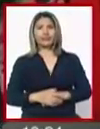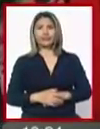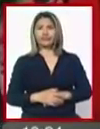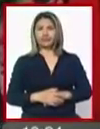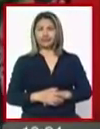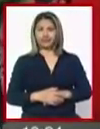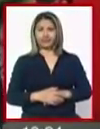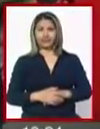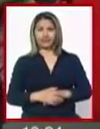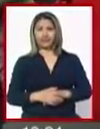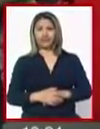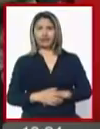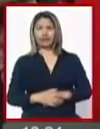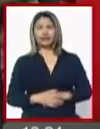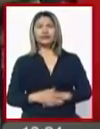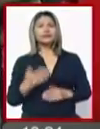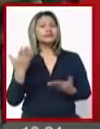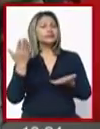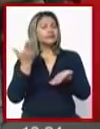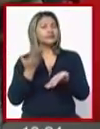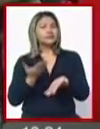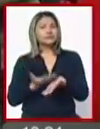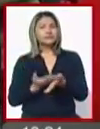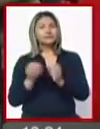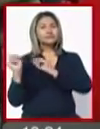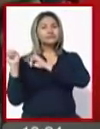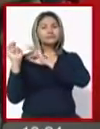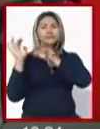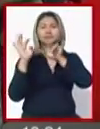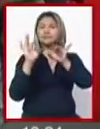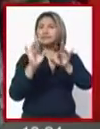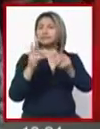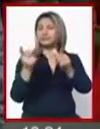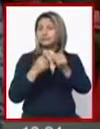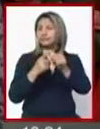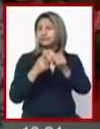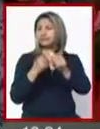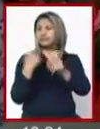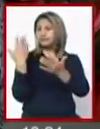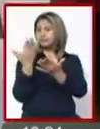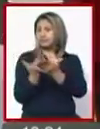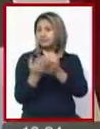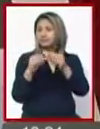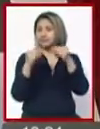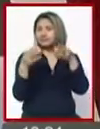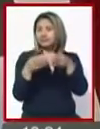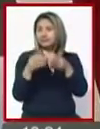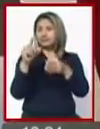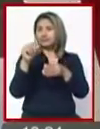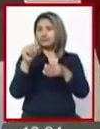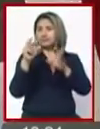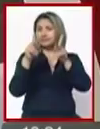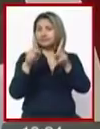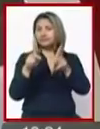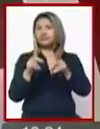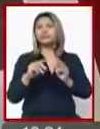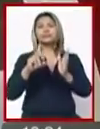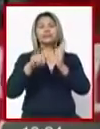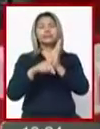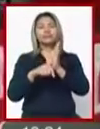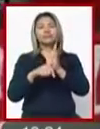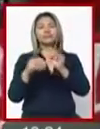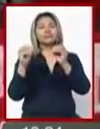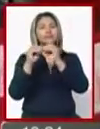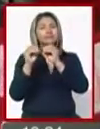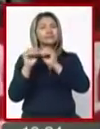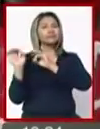que lleguen más personas. Primero llegan un grupo de 20, posteriormente